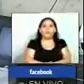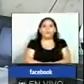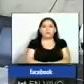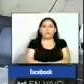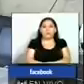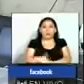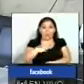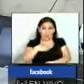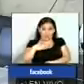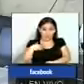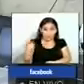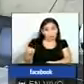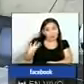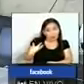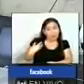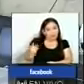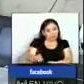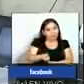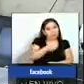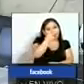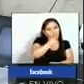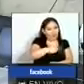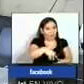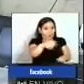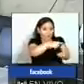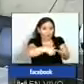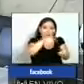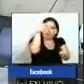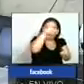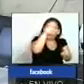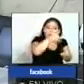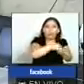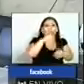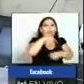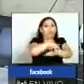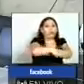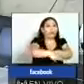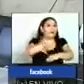A mi me propusieron Para ir a capacitar Profesores A Chalatenango Y a San Miguel